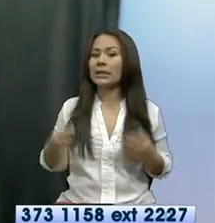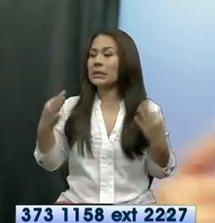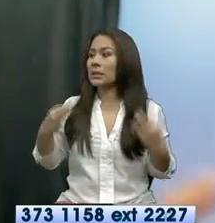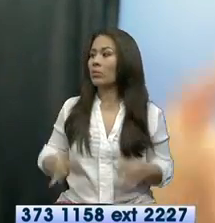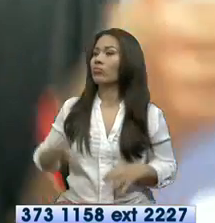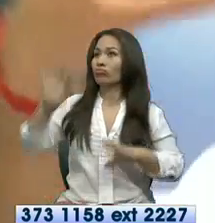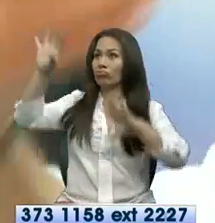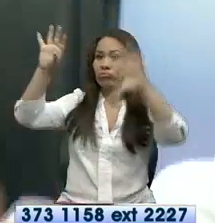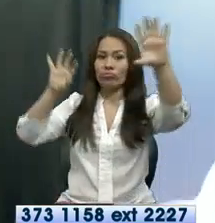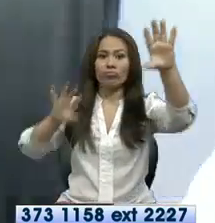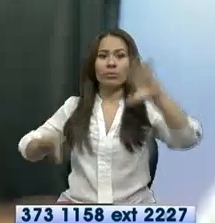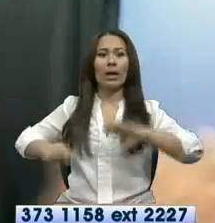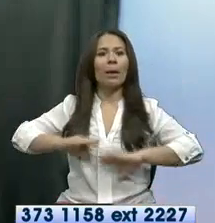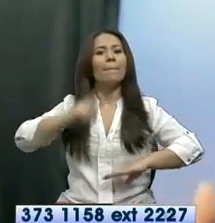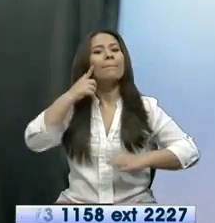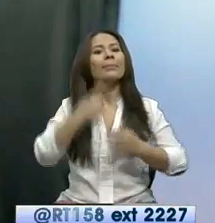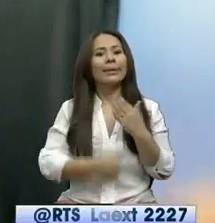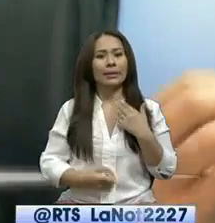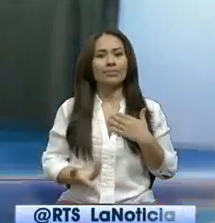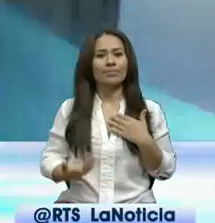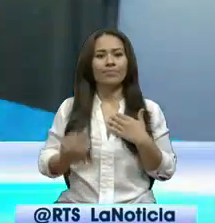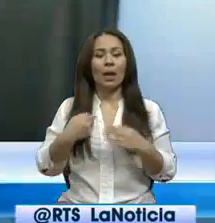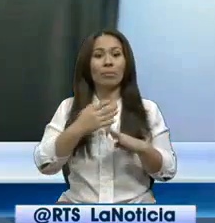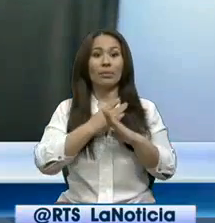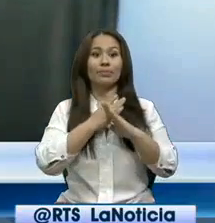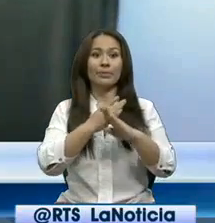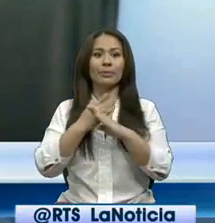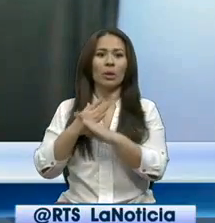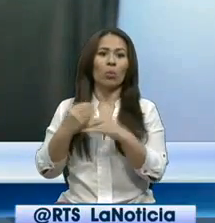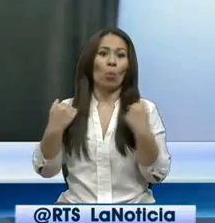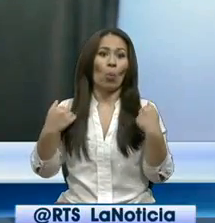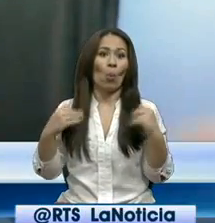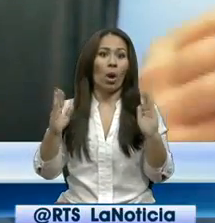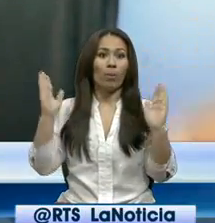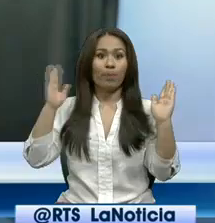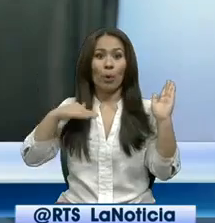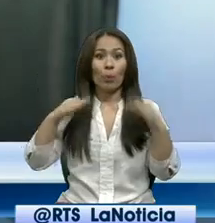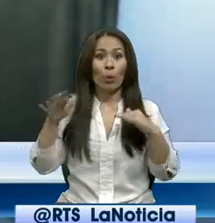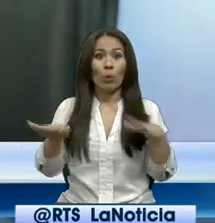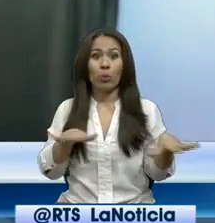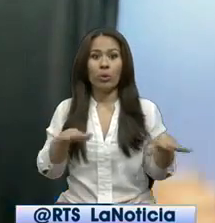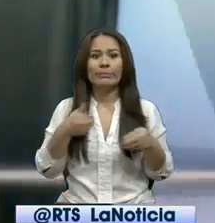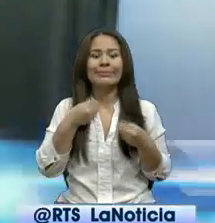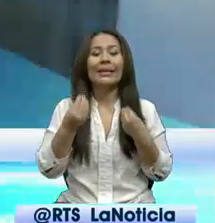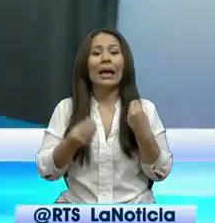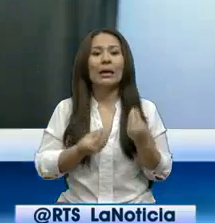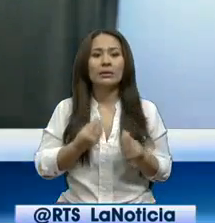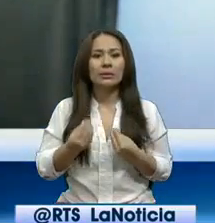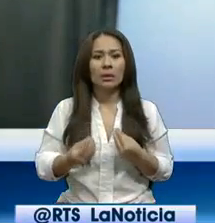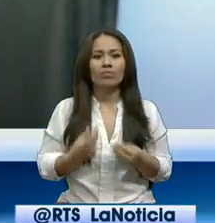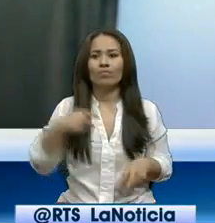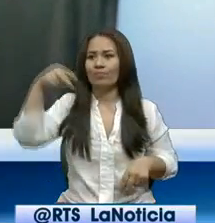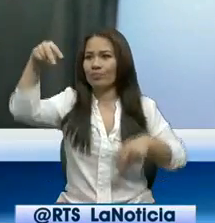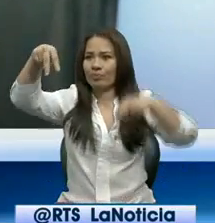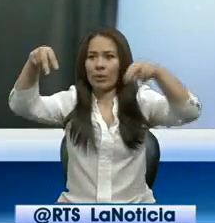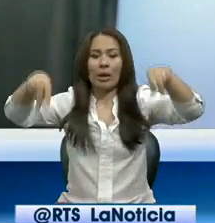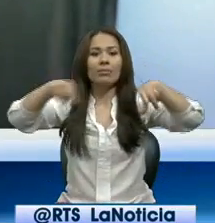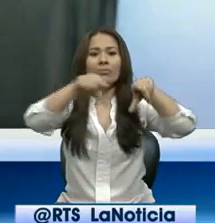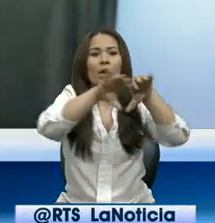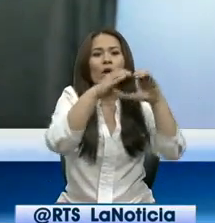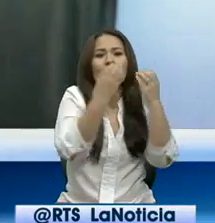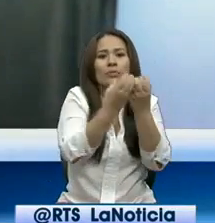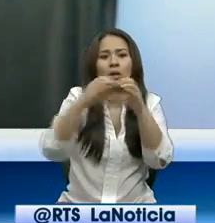provincial, de forma desconcentrada. Y tenemos nosotros 24 unidades desconcentradas en las 24 provincias del país y tenemos también